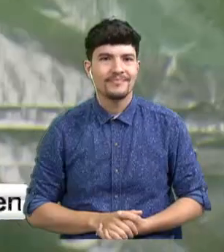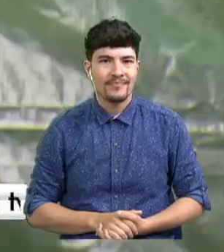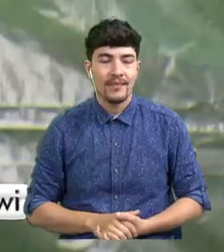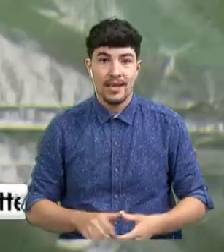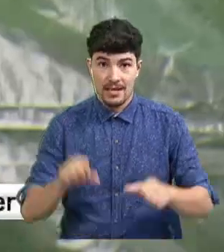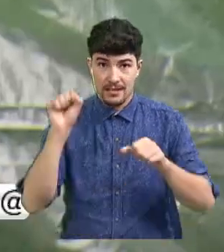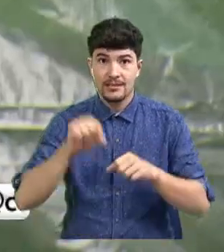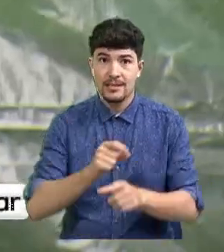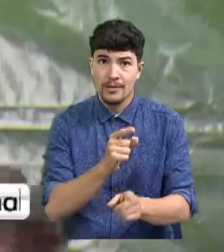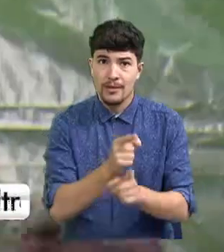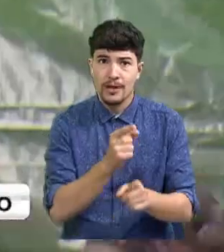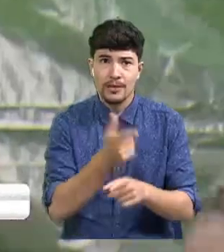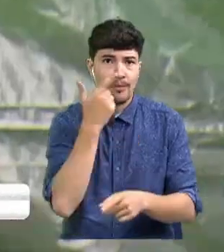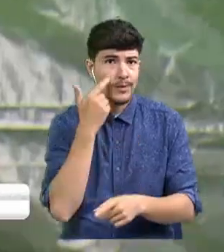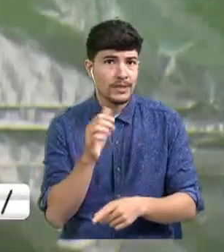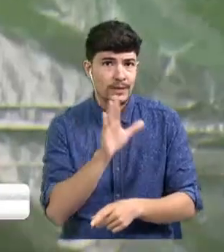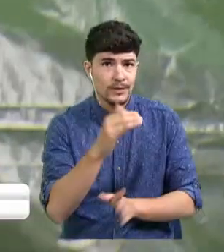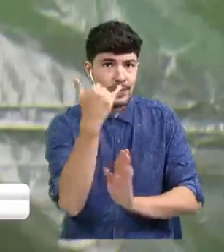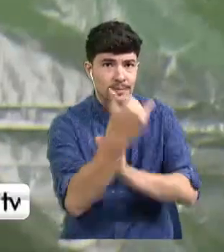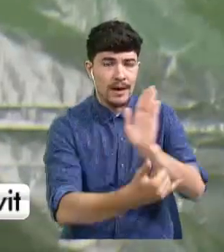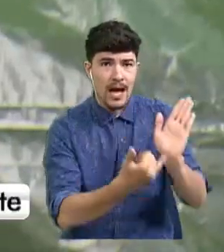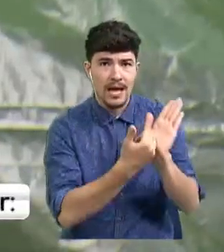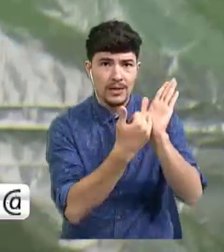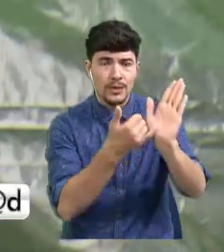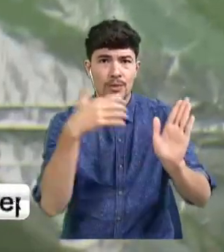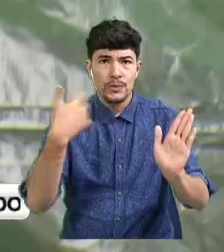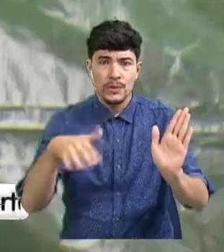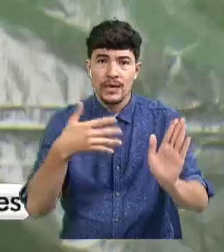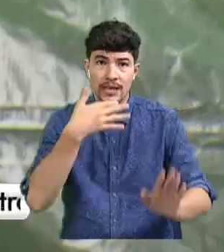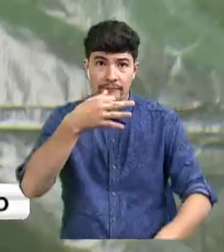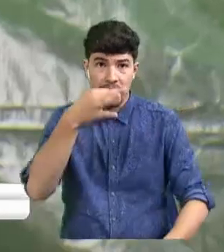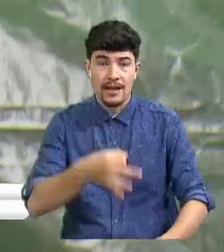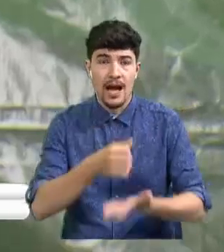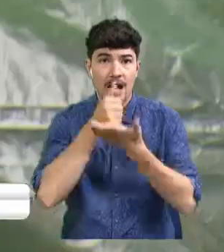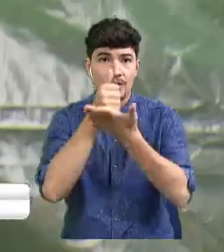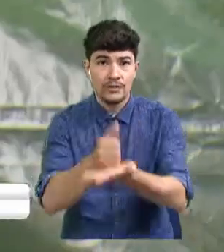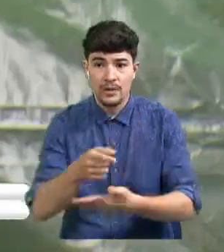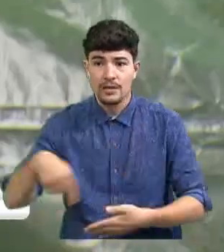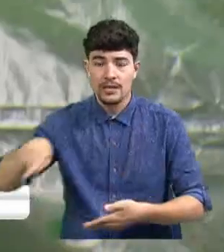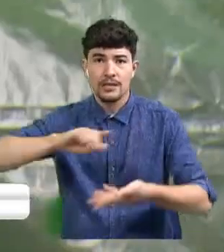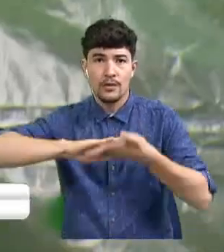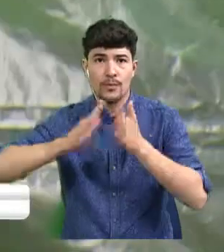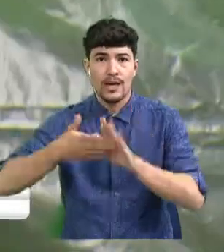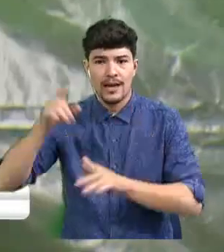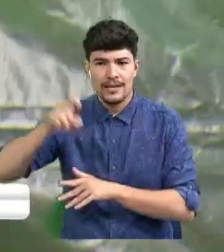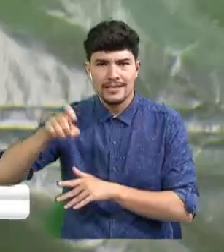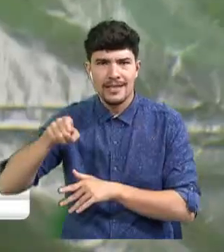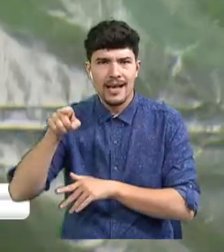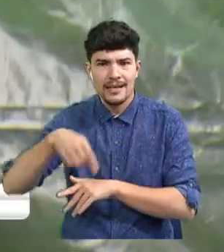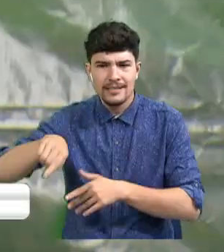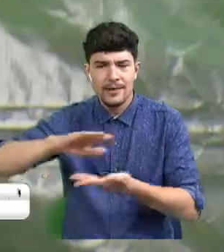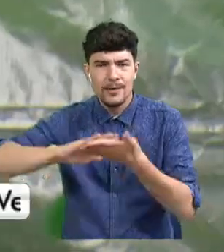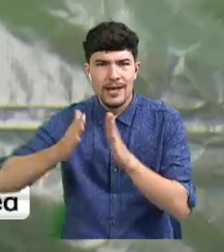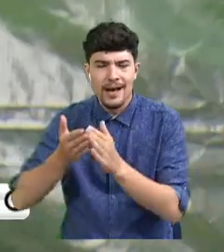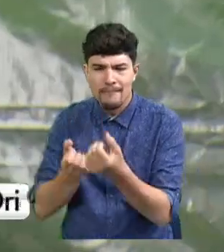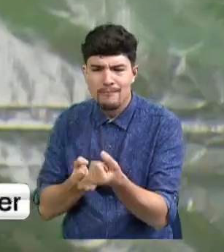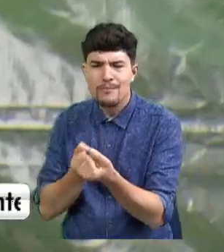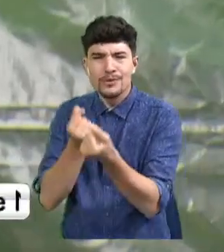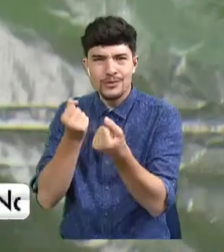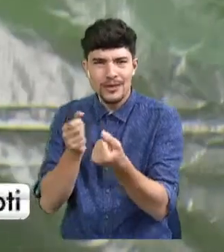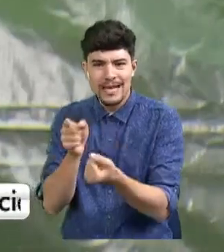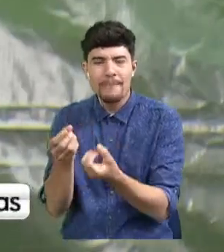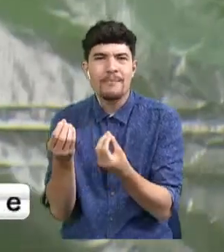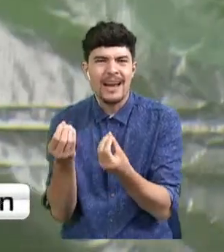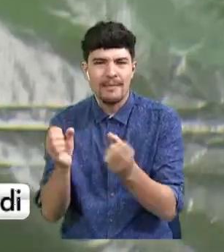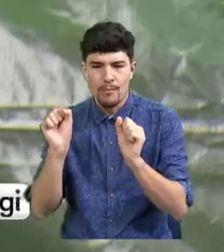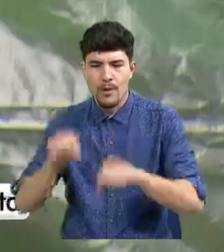Muy bien, muy conmovedoras estas imágenes, realmente es una ayuda que ellos necesitan, ese pujoncito que necesitan esas personas para poder